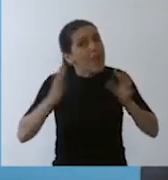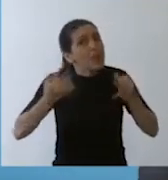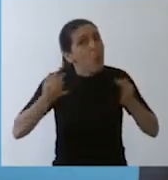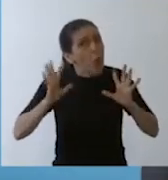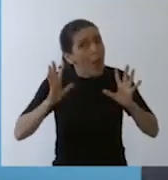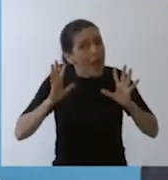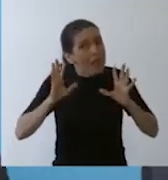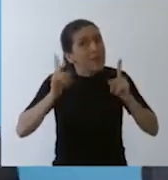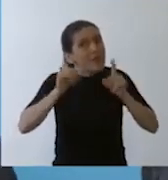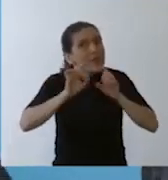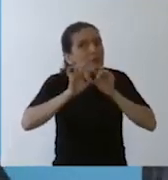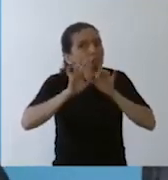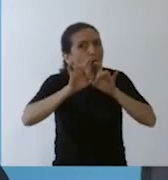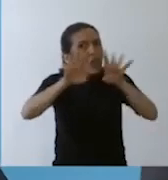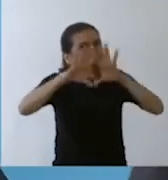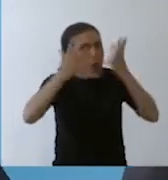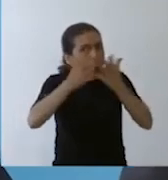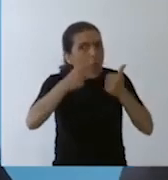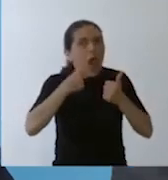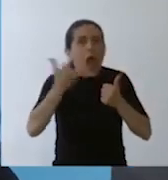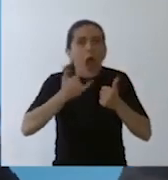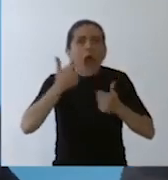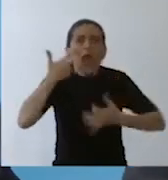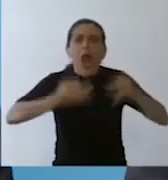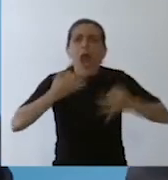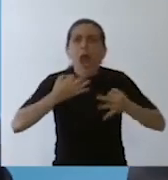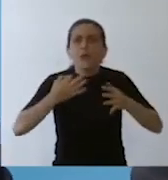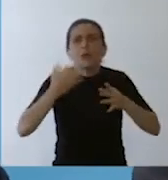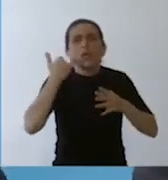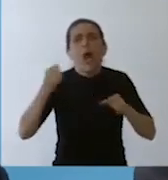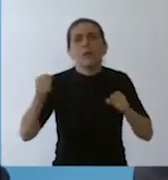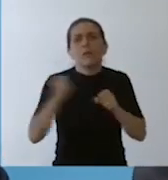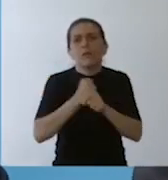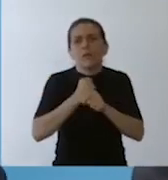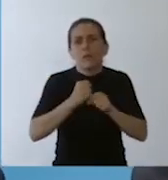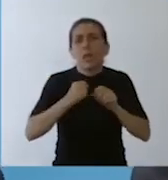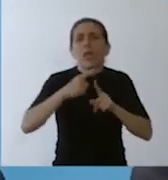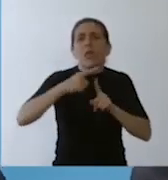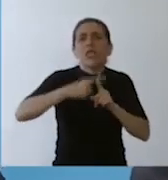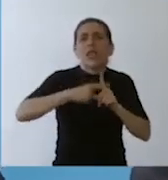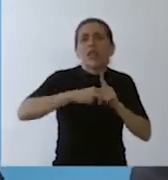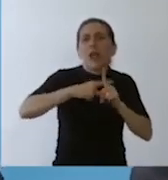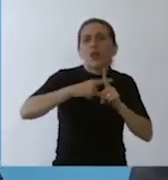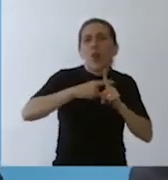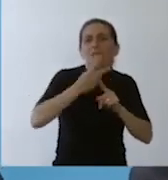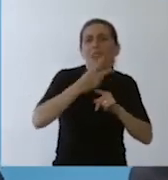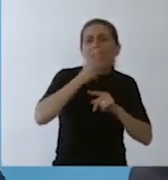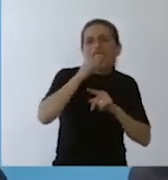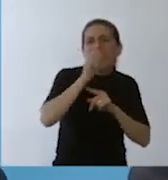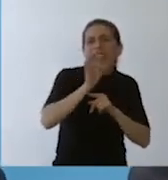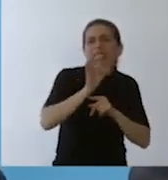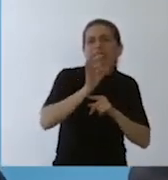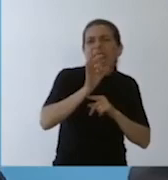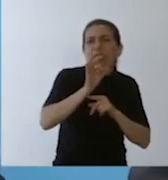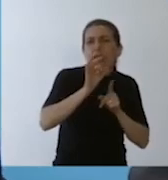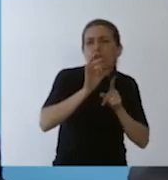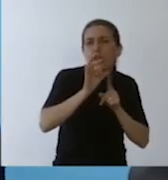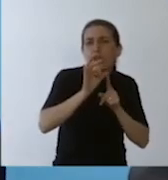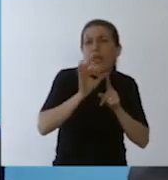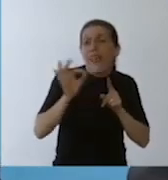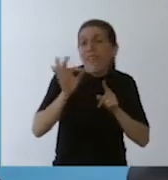pandemia. La primera, que ya hay estudios bastante firmes que temperatura de 27 grados, el virus